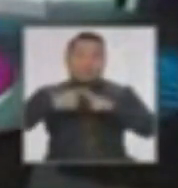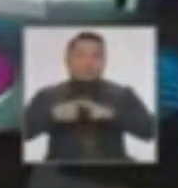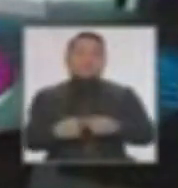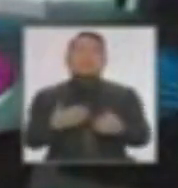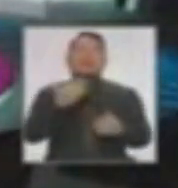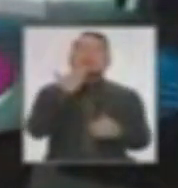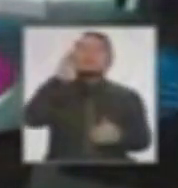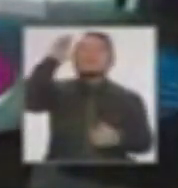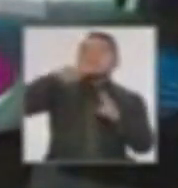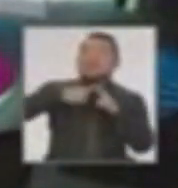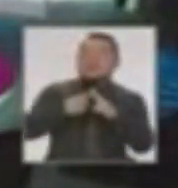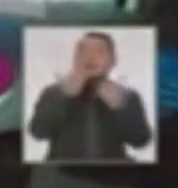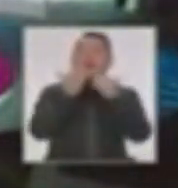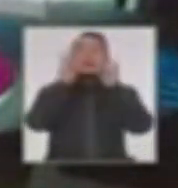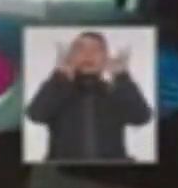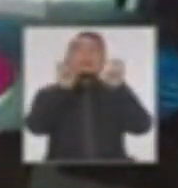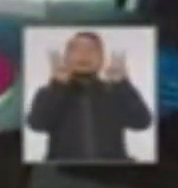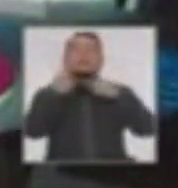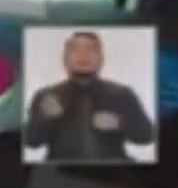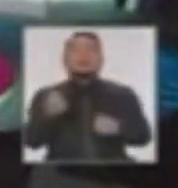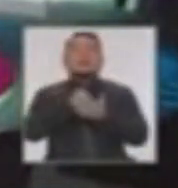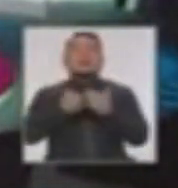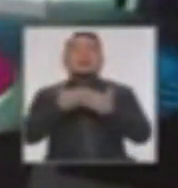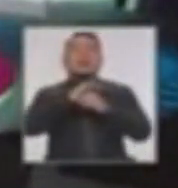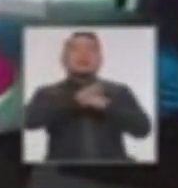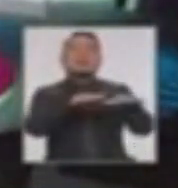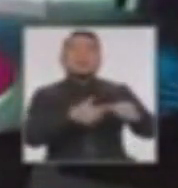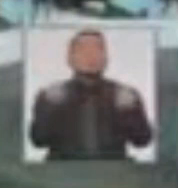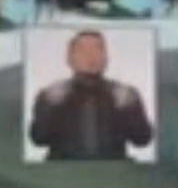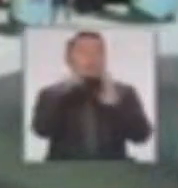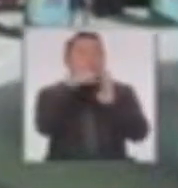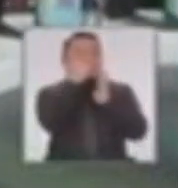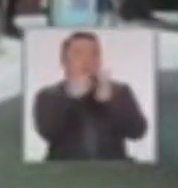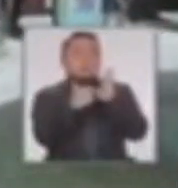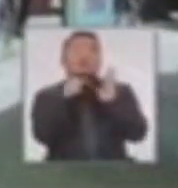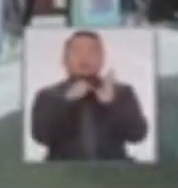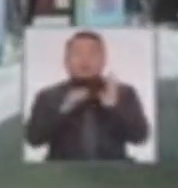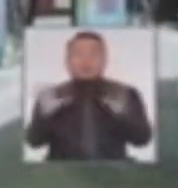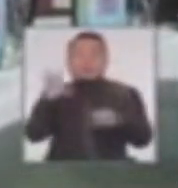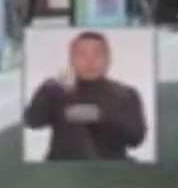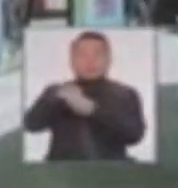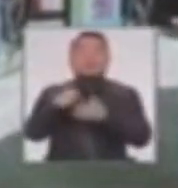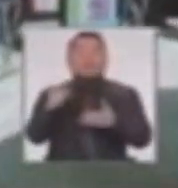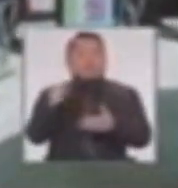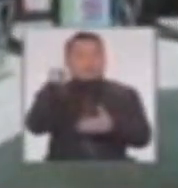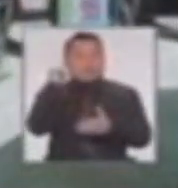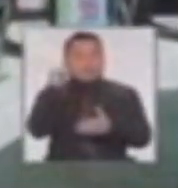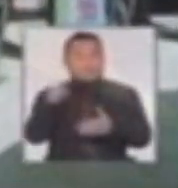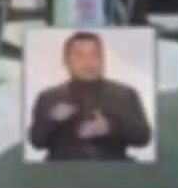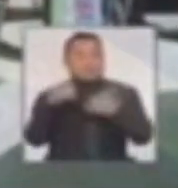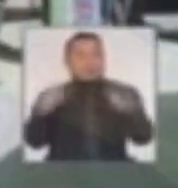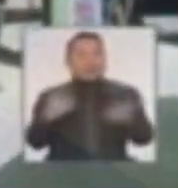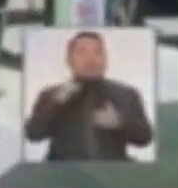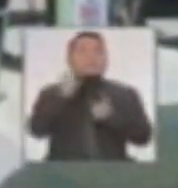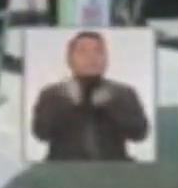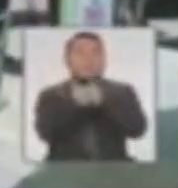eso los jueces que demoren los procesos también van a ser castigados. Ya, pero yo me refería a que estamos hablando